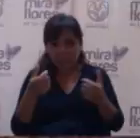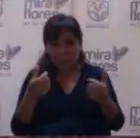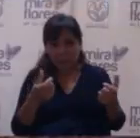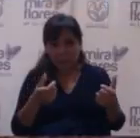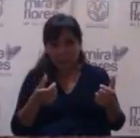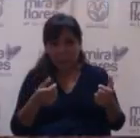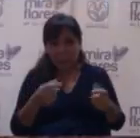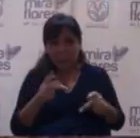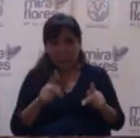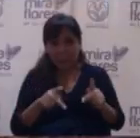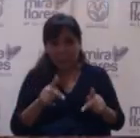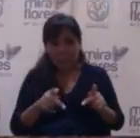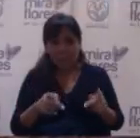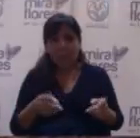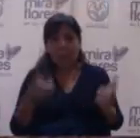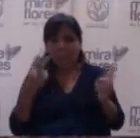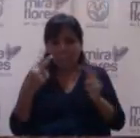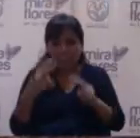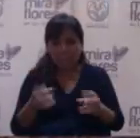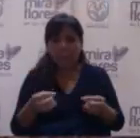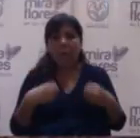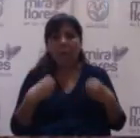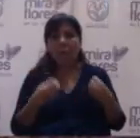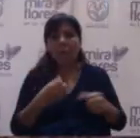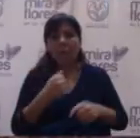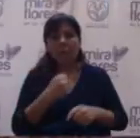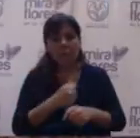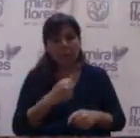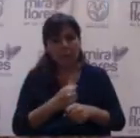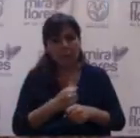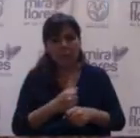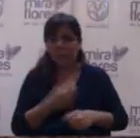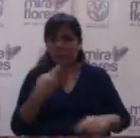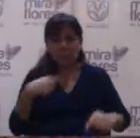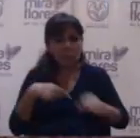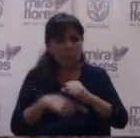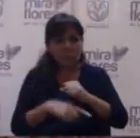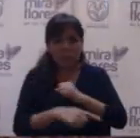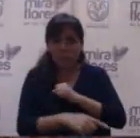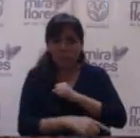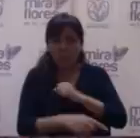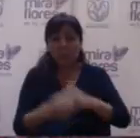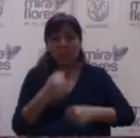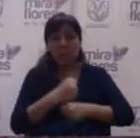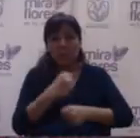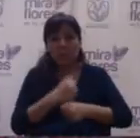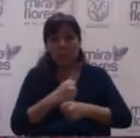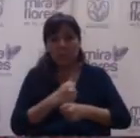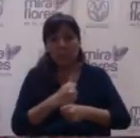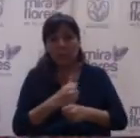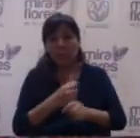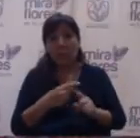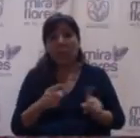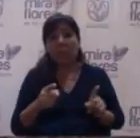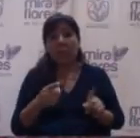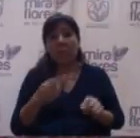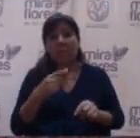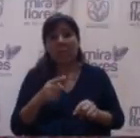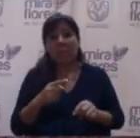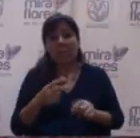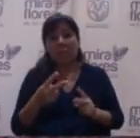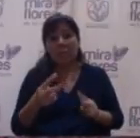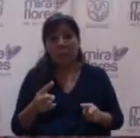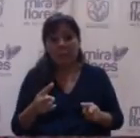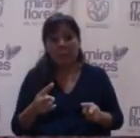para que se enteren y vean cómo se está trabajando, y se trabaja muy intensamente. Sin embargo, hay que luchar contra una